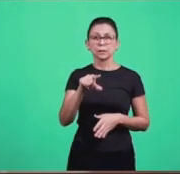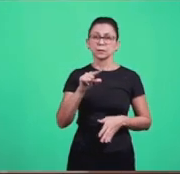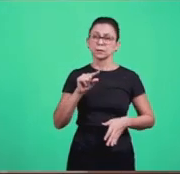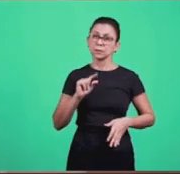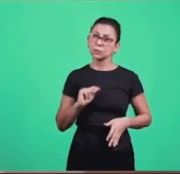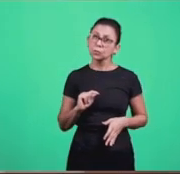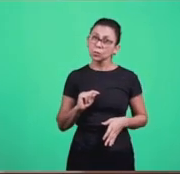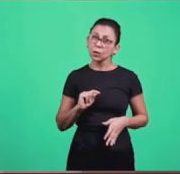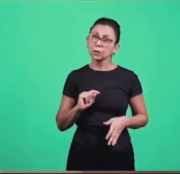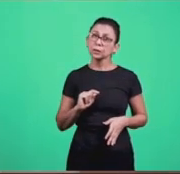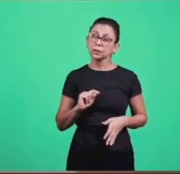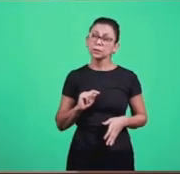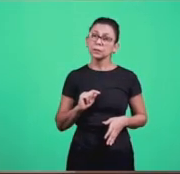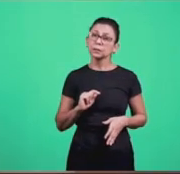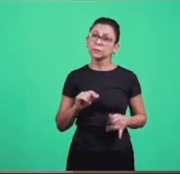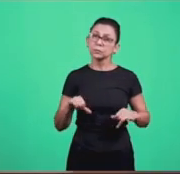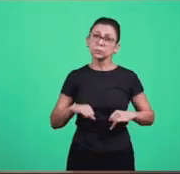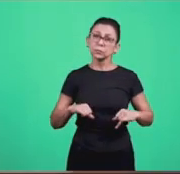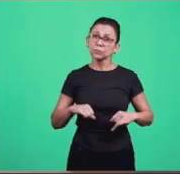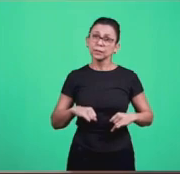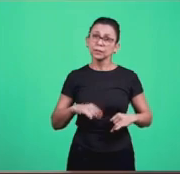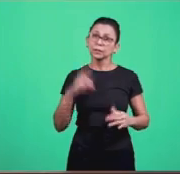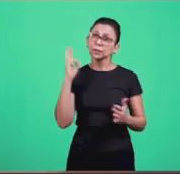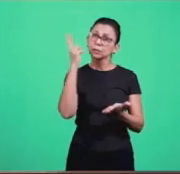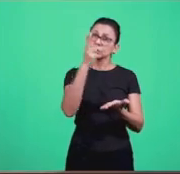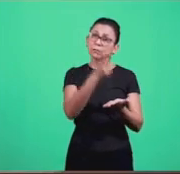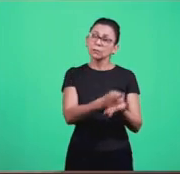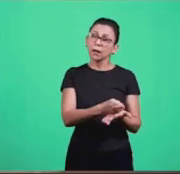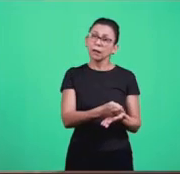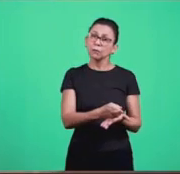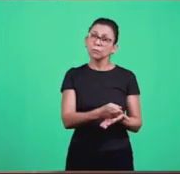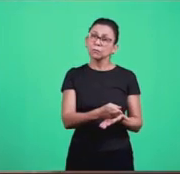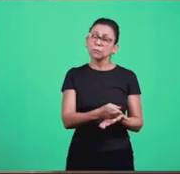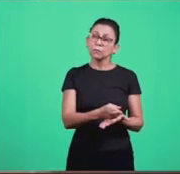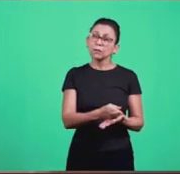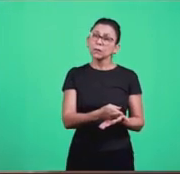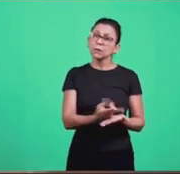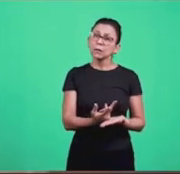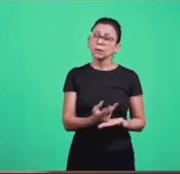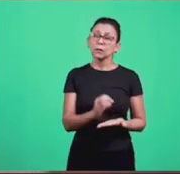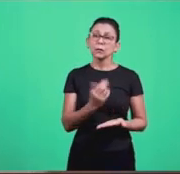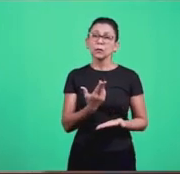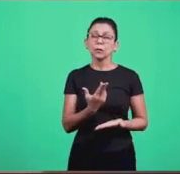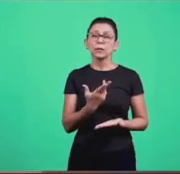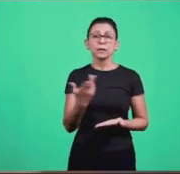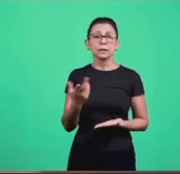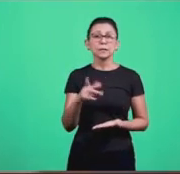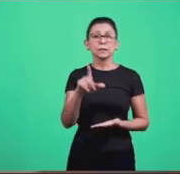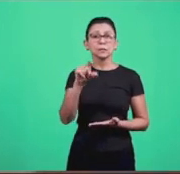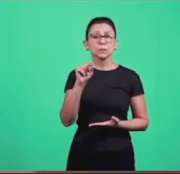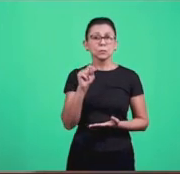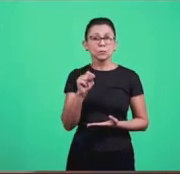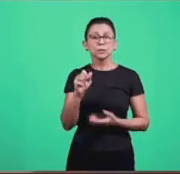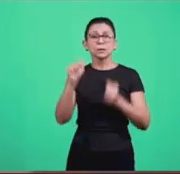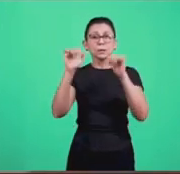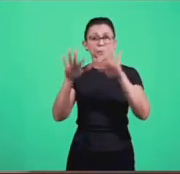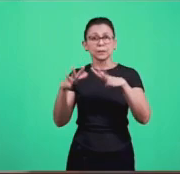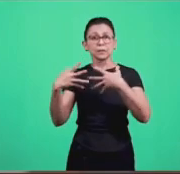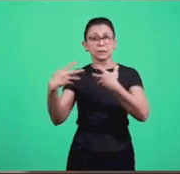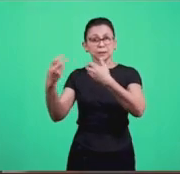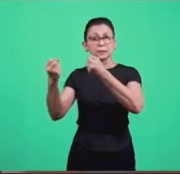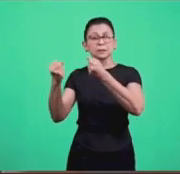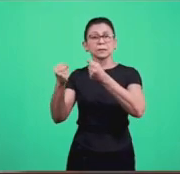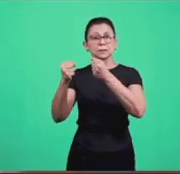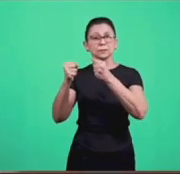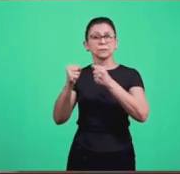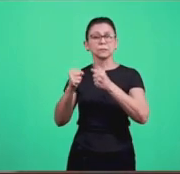escoge, él va a sufrir los juicios de ese camino. o la bendición que él escogió